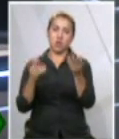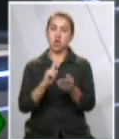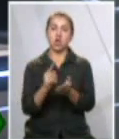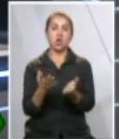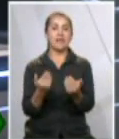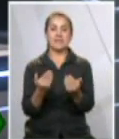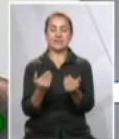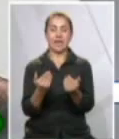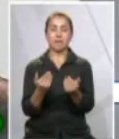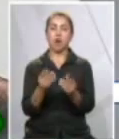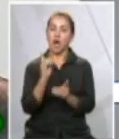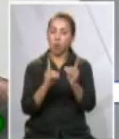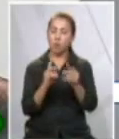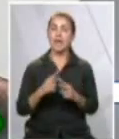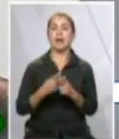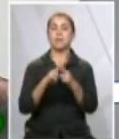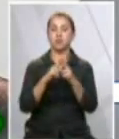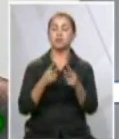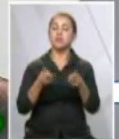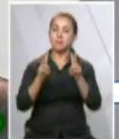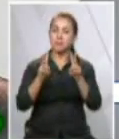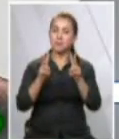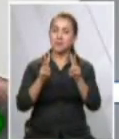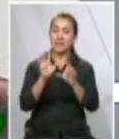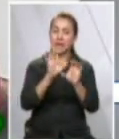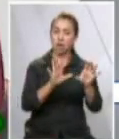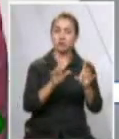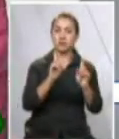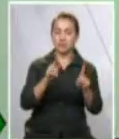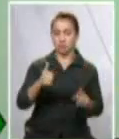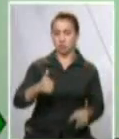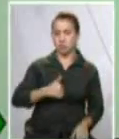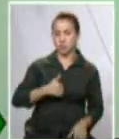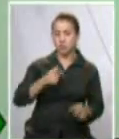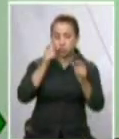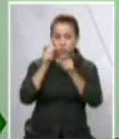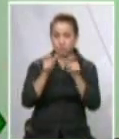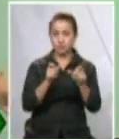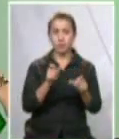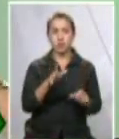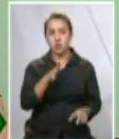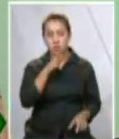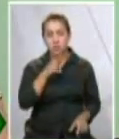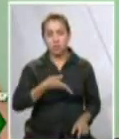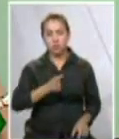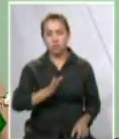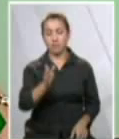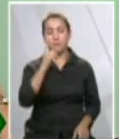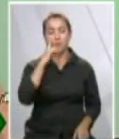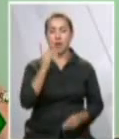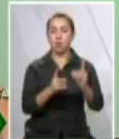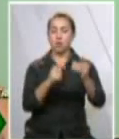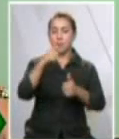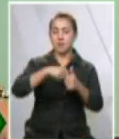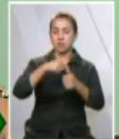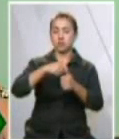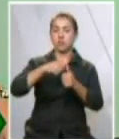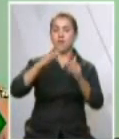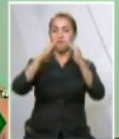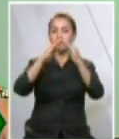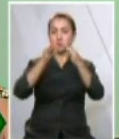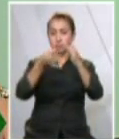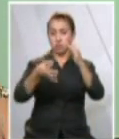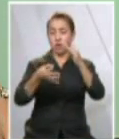necesitamos también alguna herramienta que permita que las cosas se cumplan. Le voy a dar un dato, y no sé si todavía, pero hasta hace algunos meses en los subterráneos de La Moneda